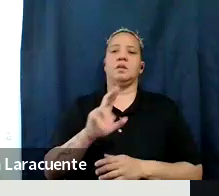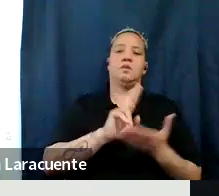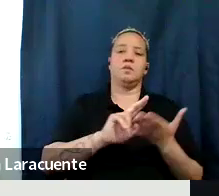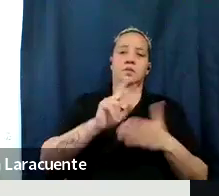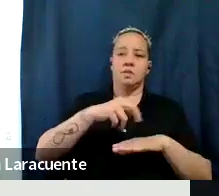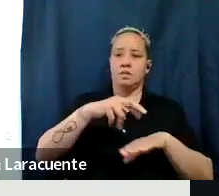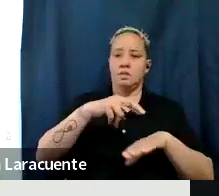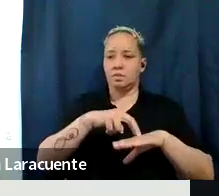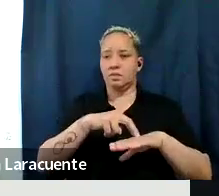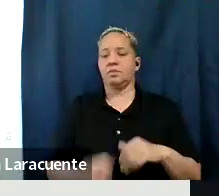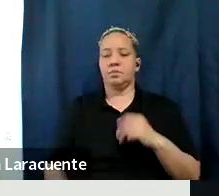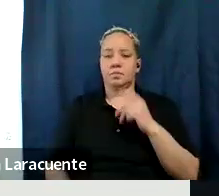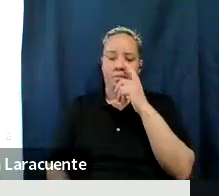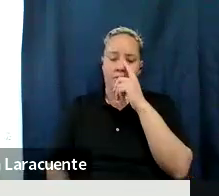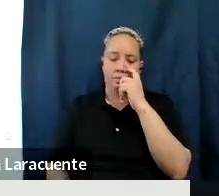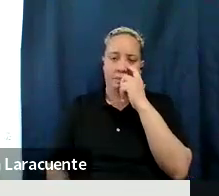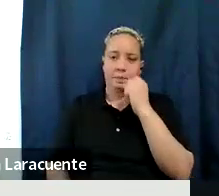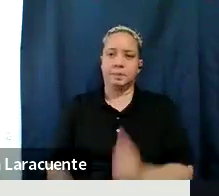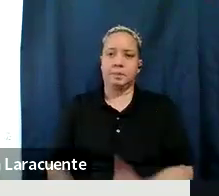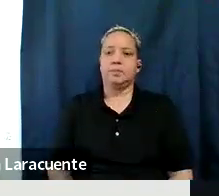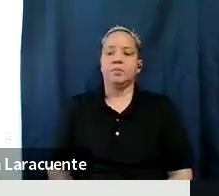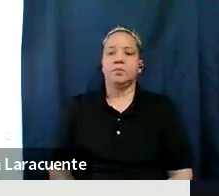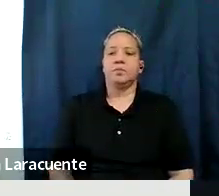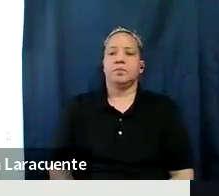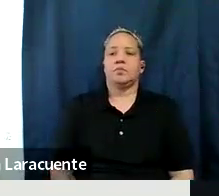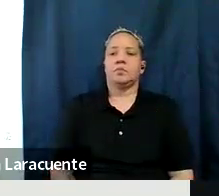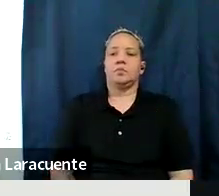la sala Zenobia Juan Ramón Jiménez.